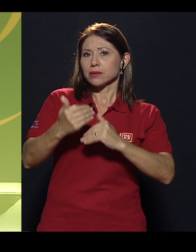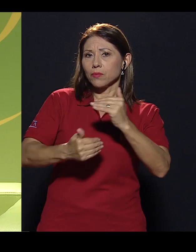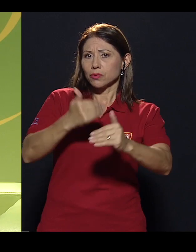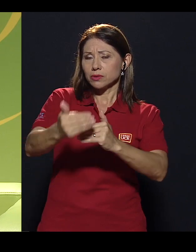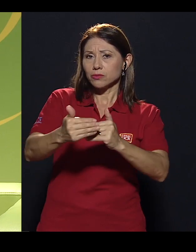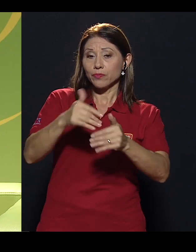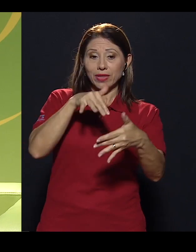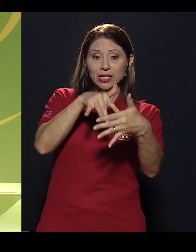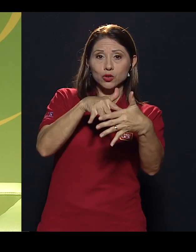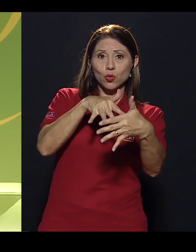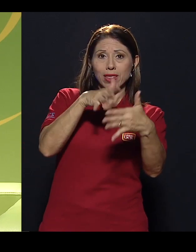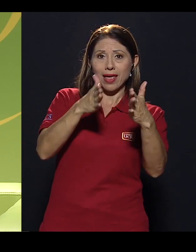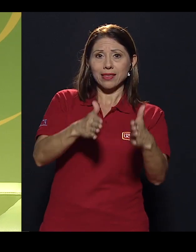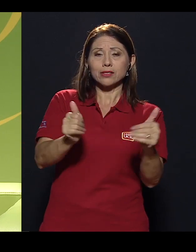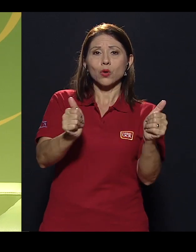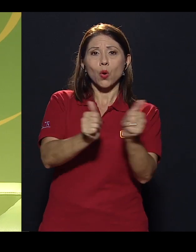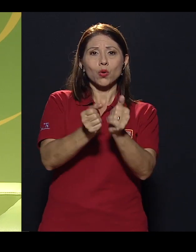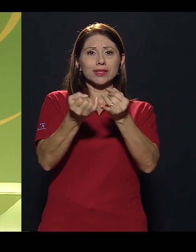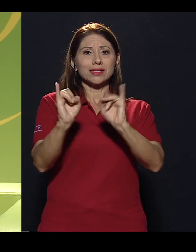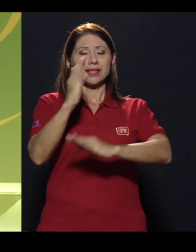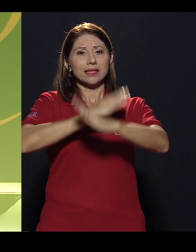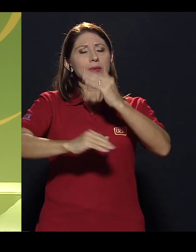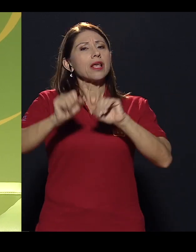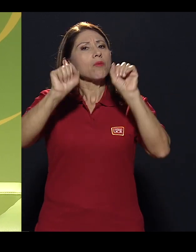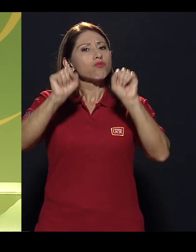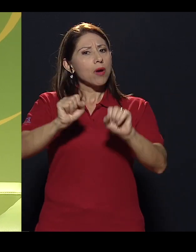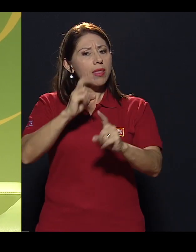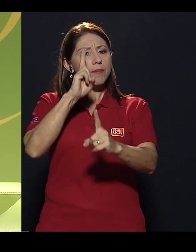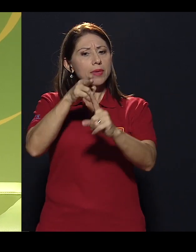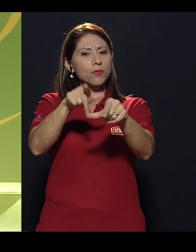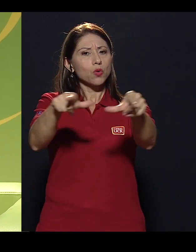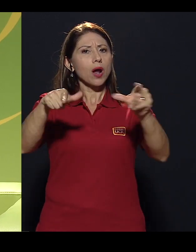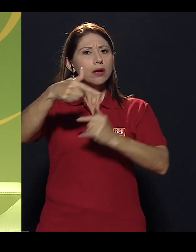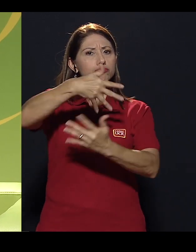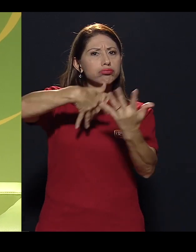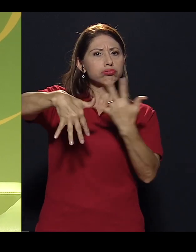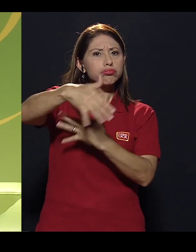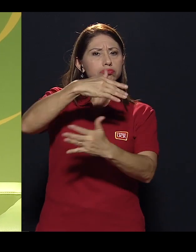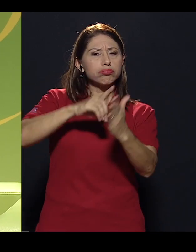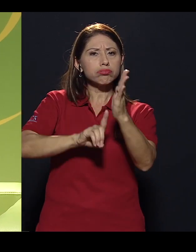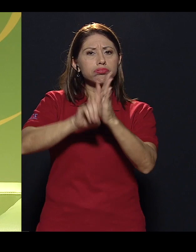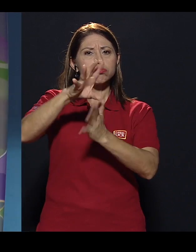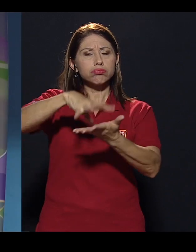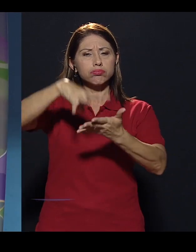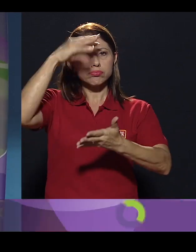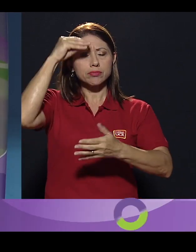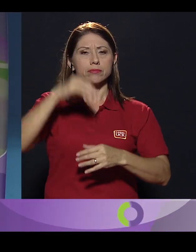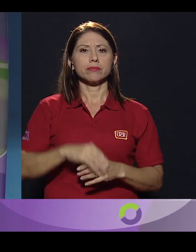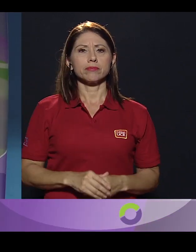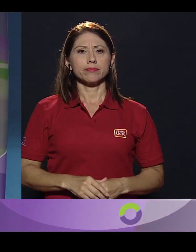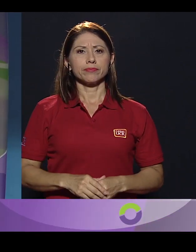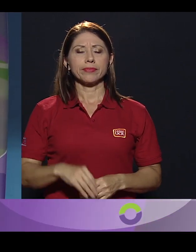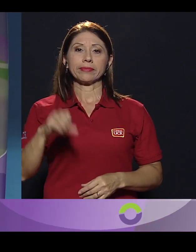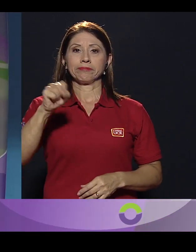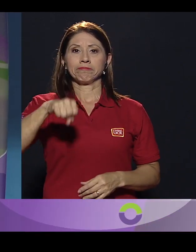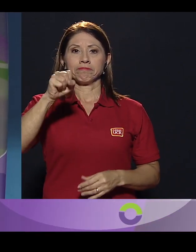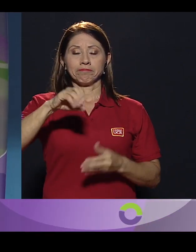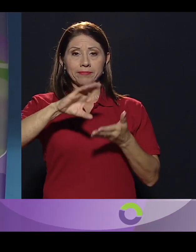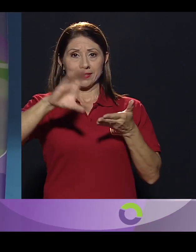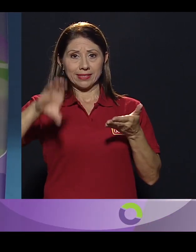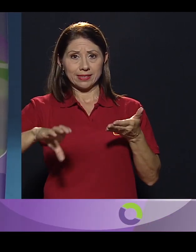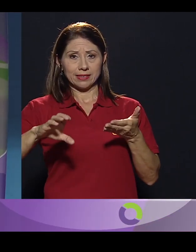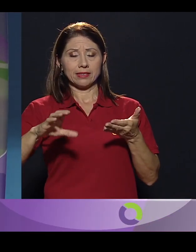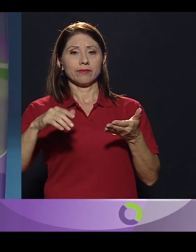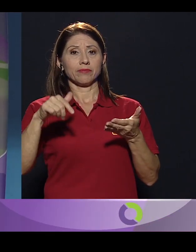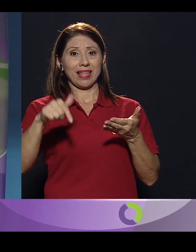ver que estudiantes con y sin discapacidad compartan los mismos espacios para el desarrollo de su aprendizaje. Sí, creo que, bueno,